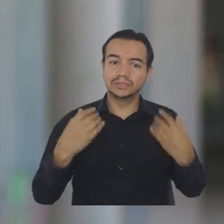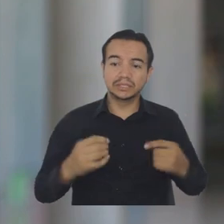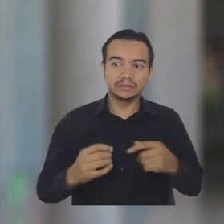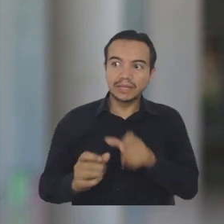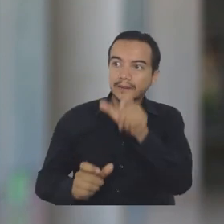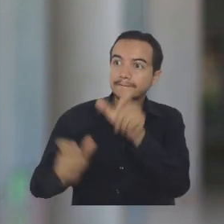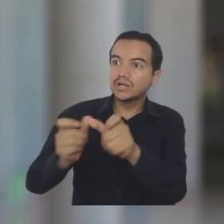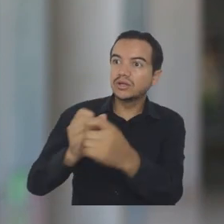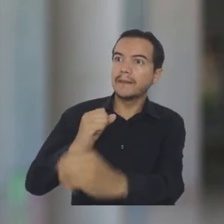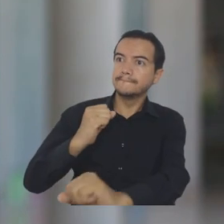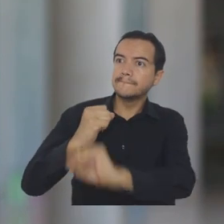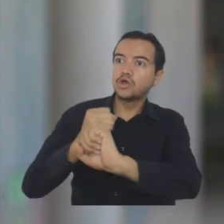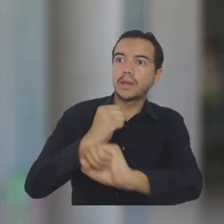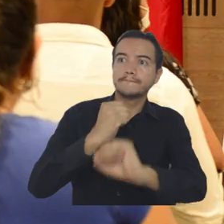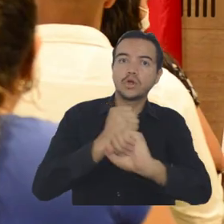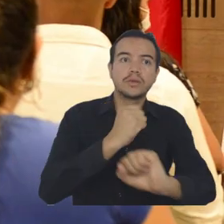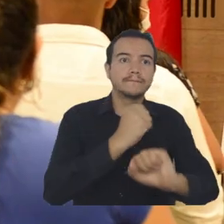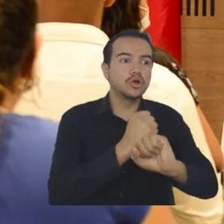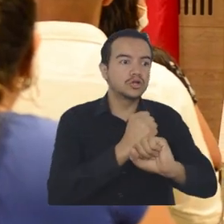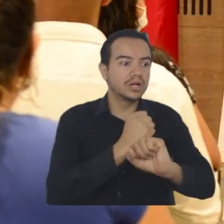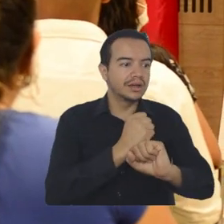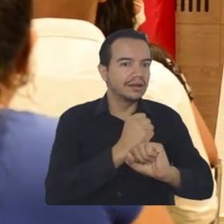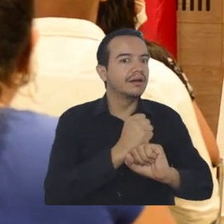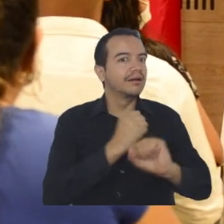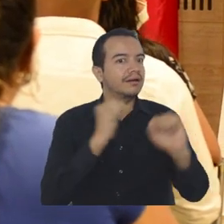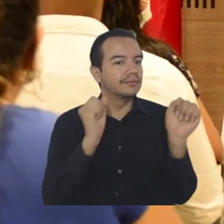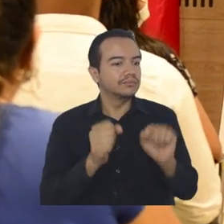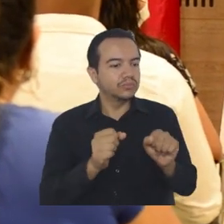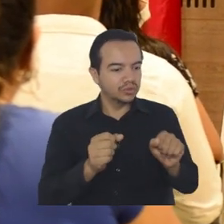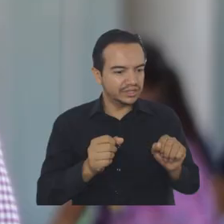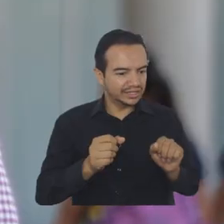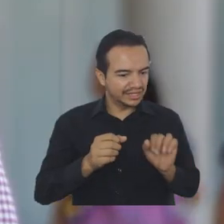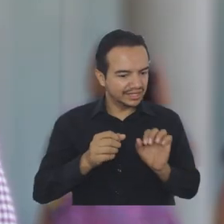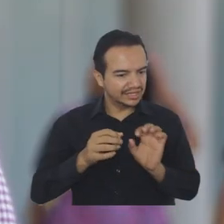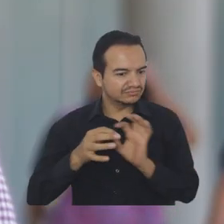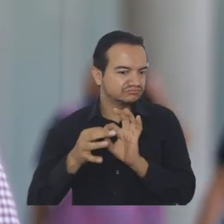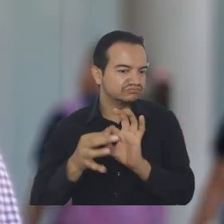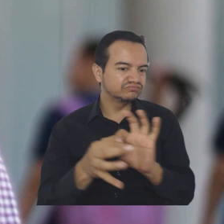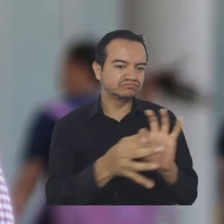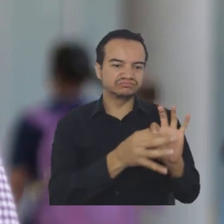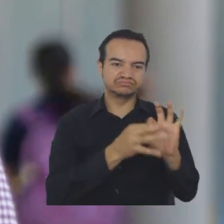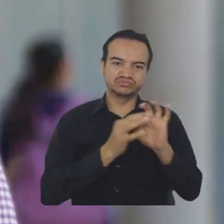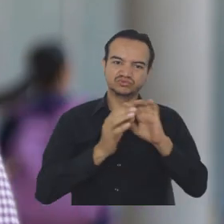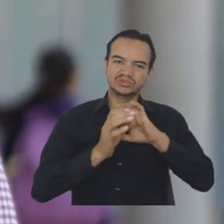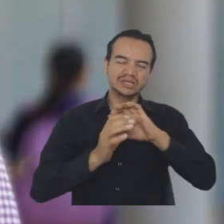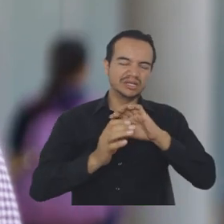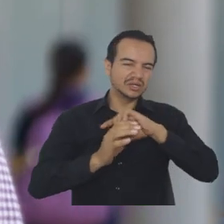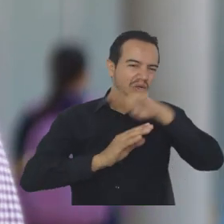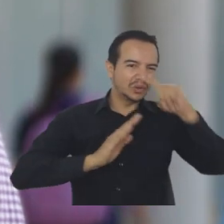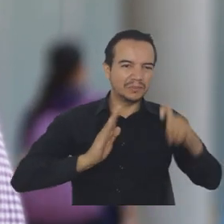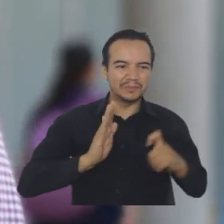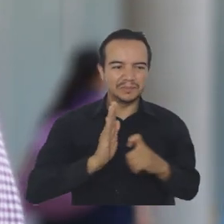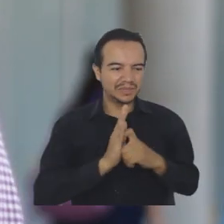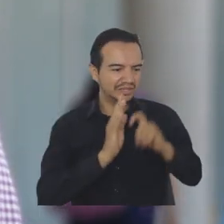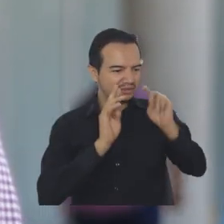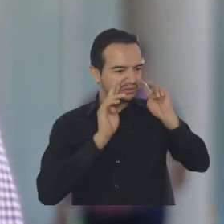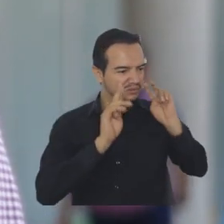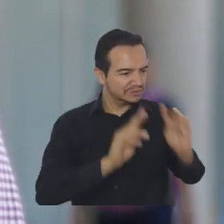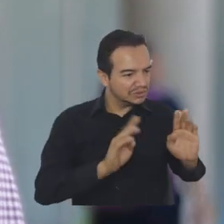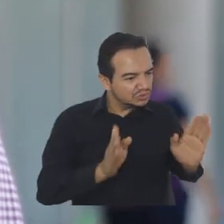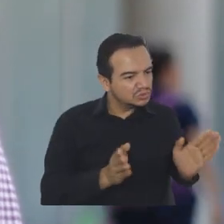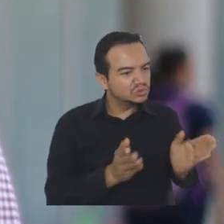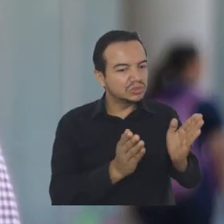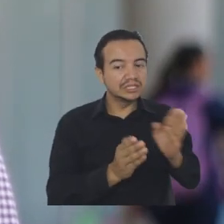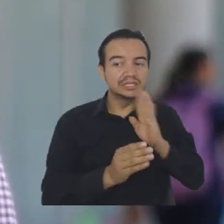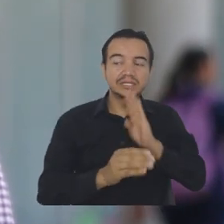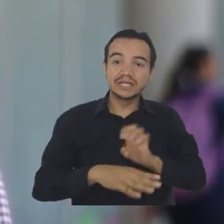que más personas se sumen a esas acciones, digamos que se puede formar una iniciativa global, se pueden aunar esfuerzos